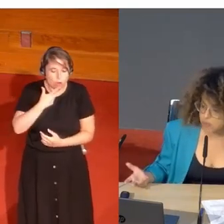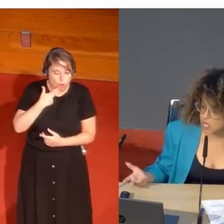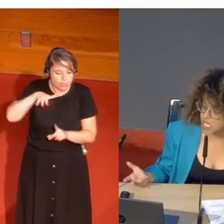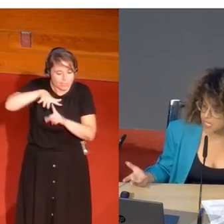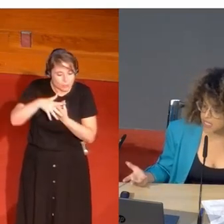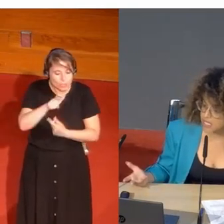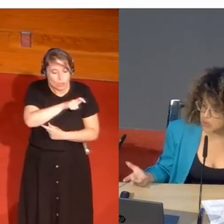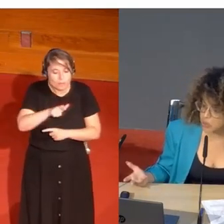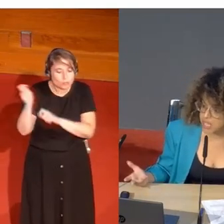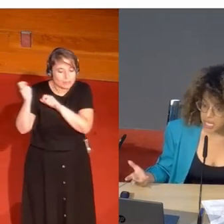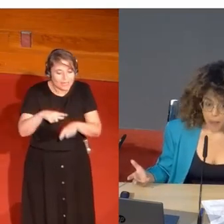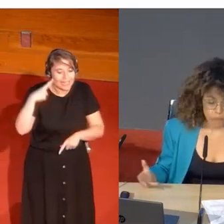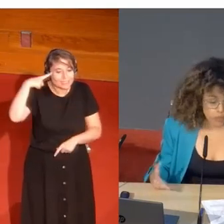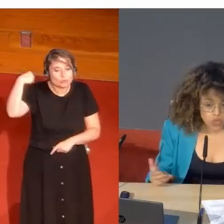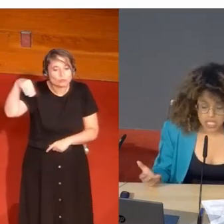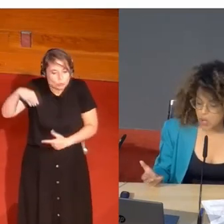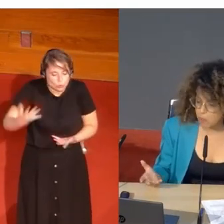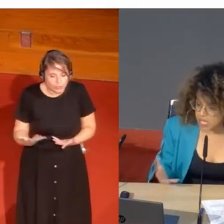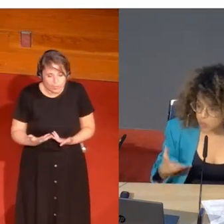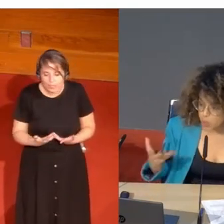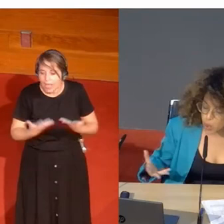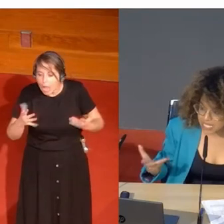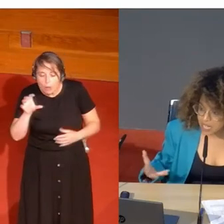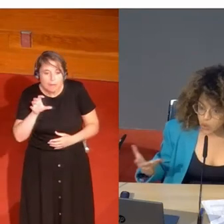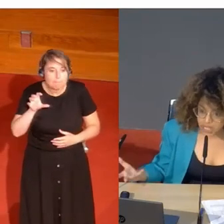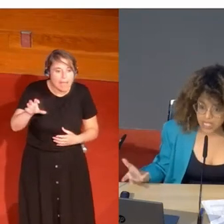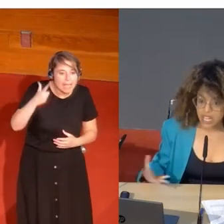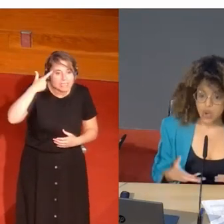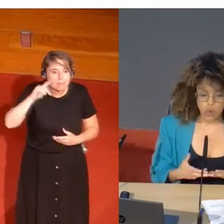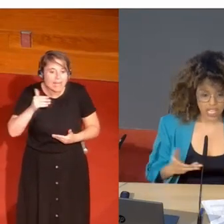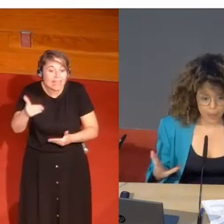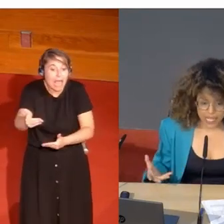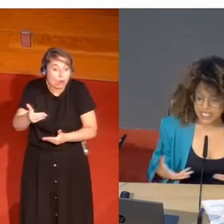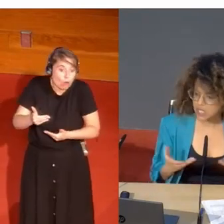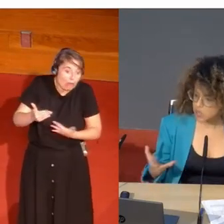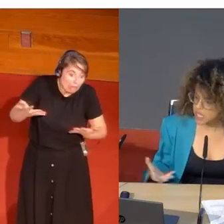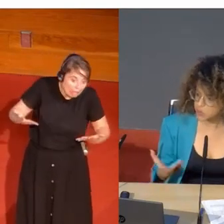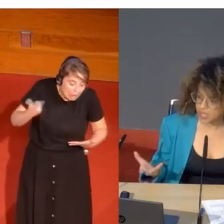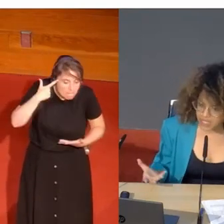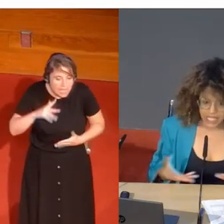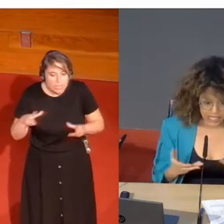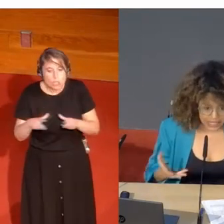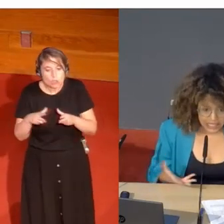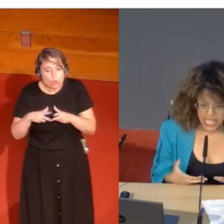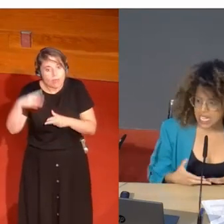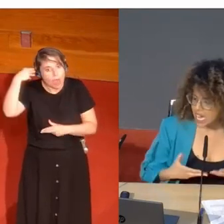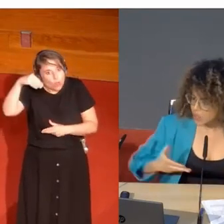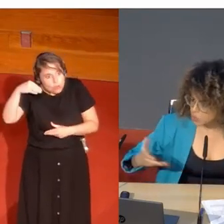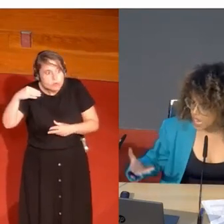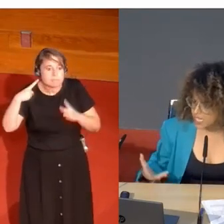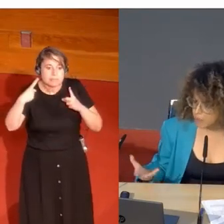situación de las personas migrantes en tunez por mucho que sea un país un poco más de acogida o que haya parte de la sociedad tunecina que